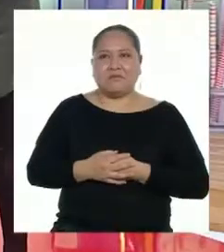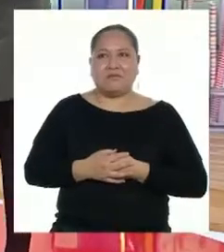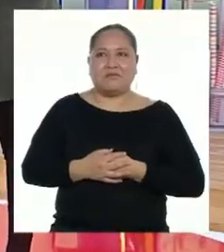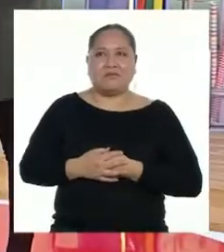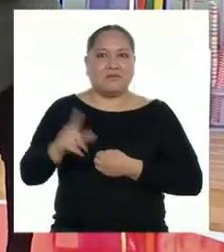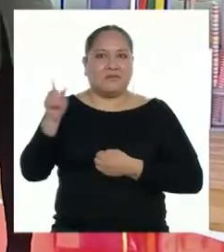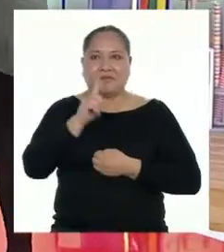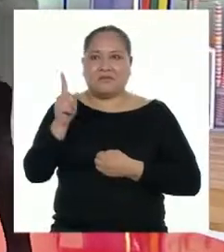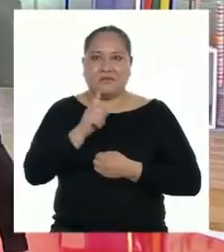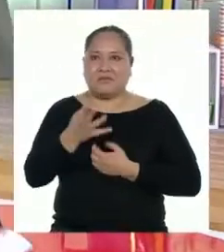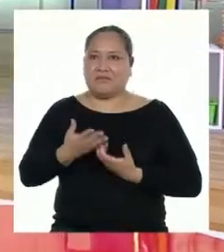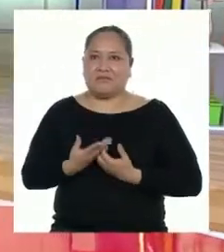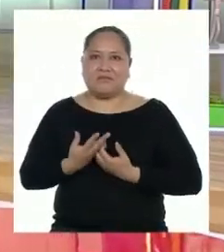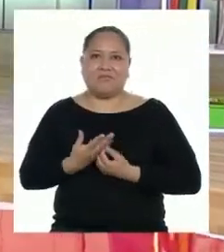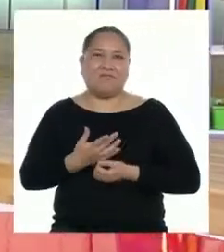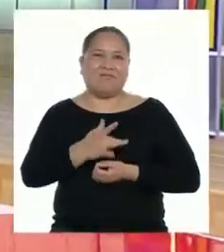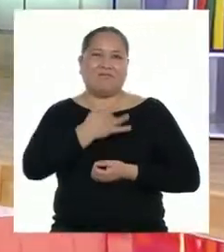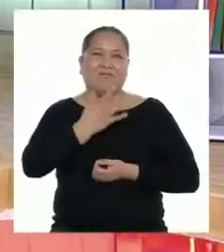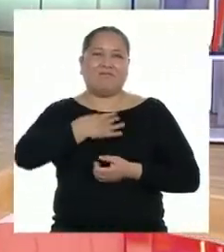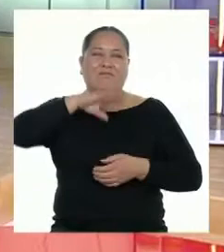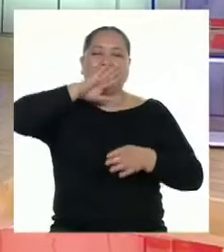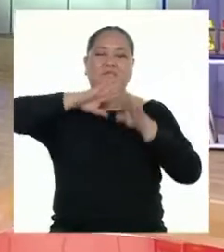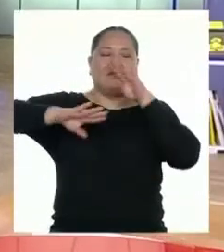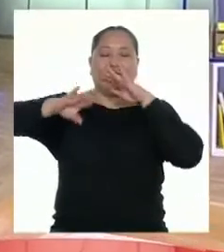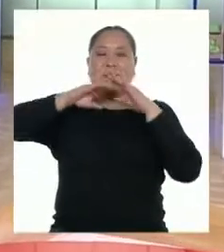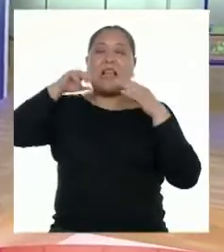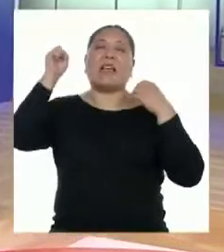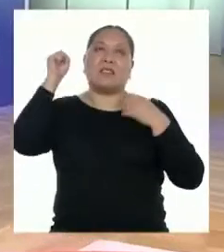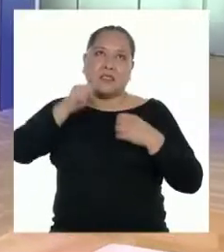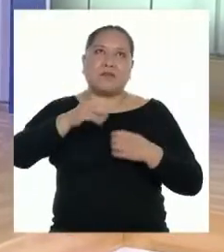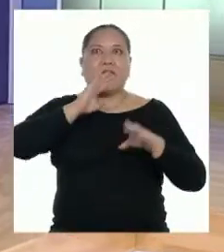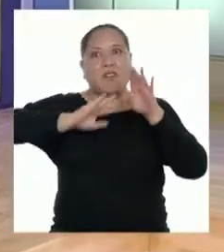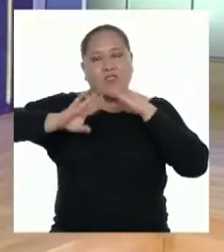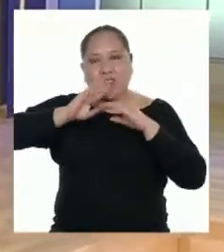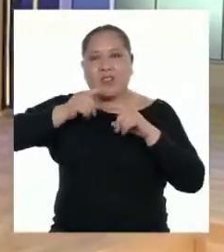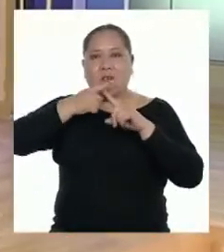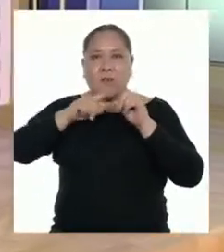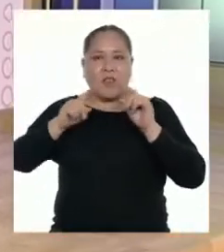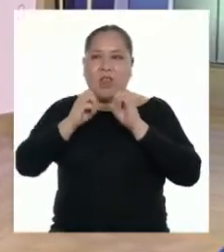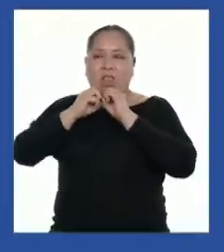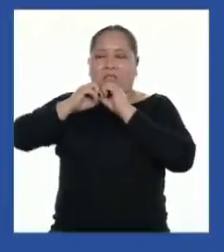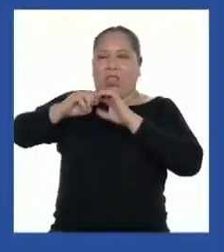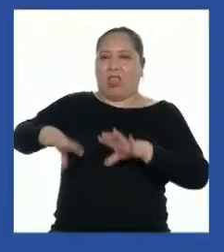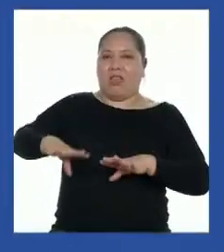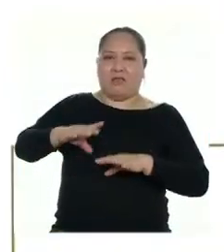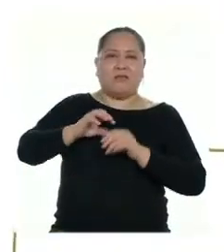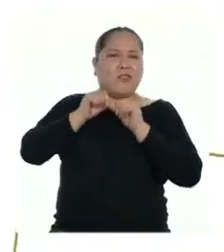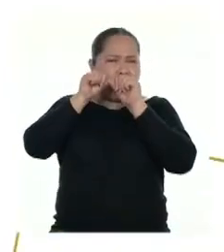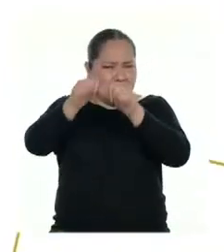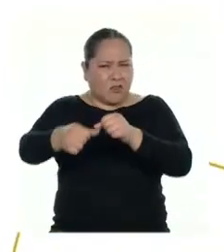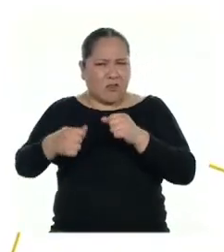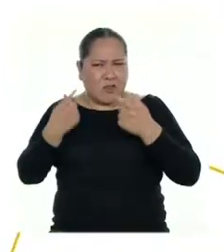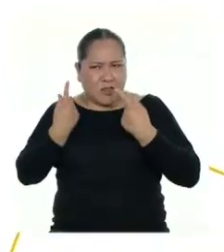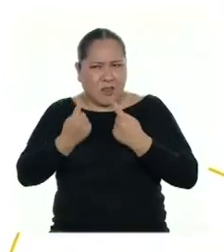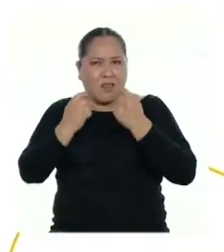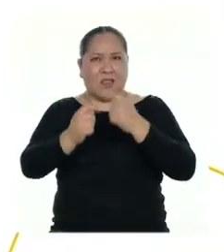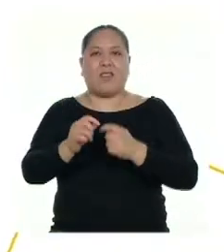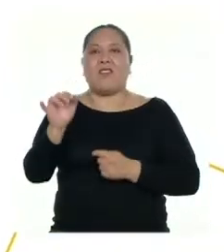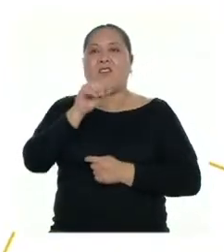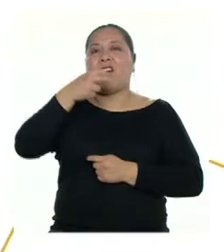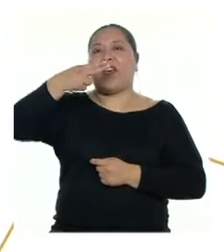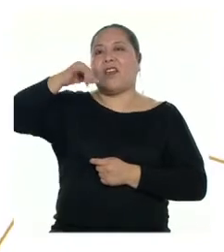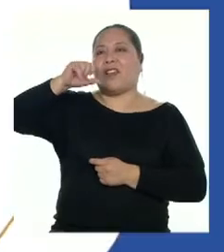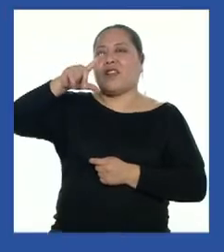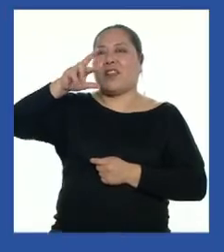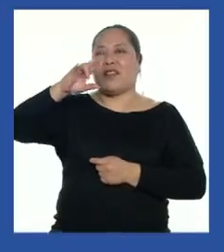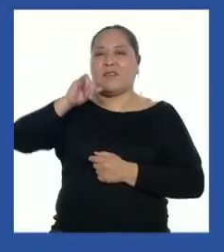No se dejen ganar por la frustración o el miedo. Sigan intentando como lo hizo Hilary. ¿Cómo inicias tu proceso